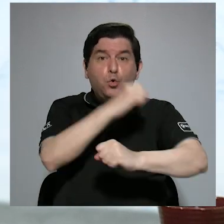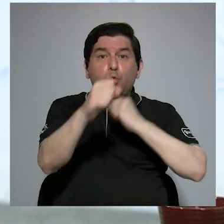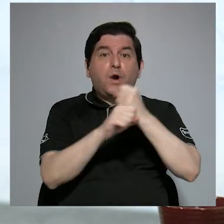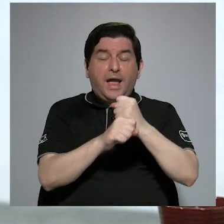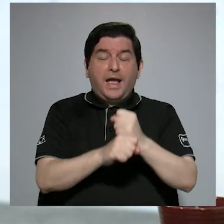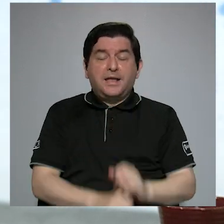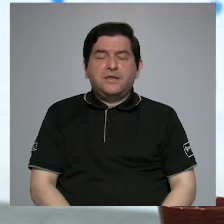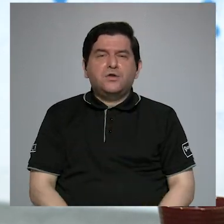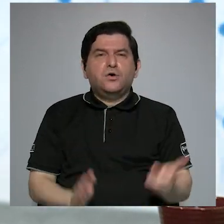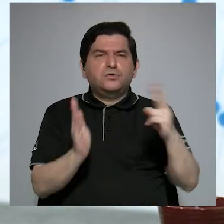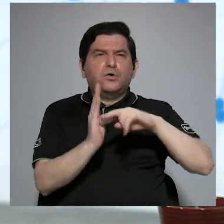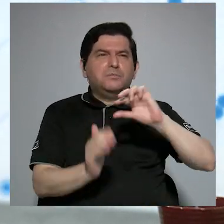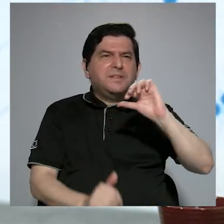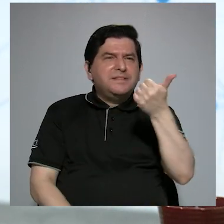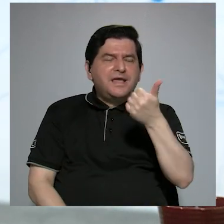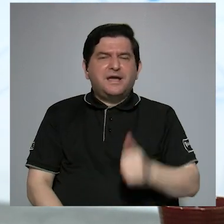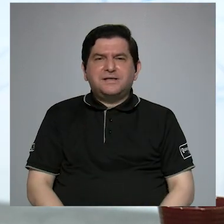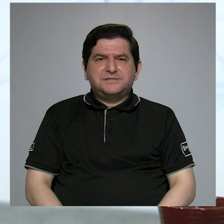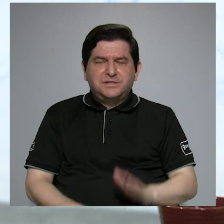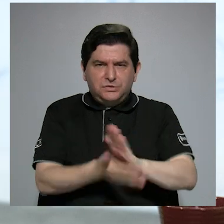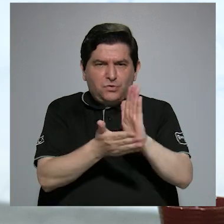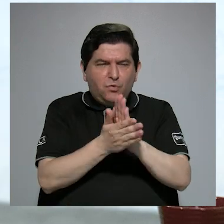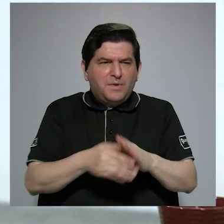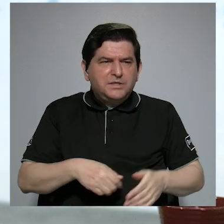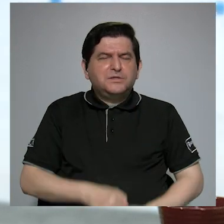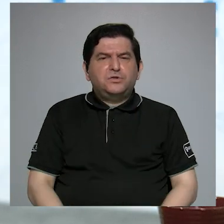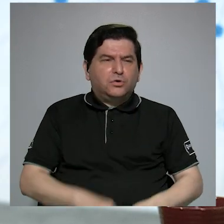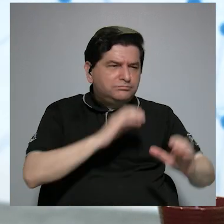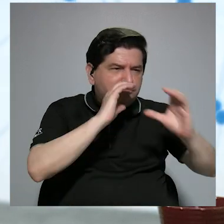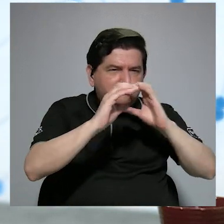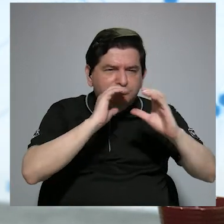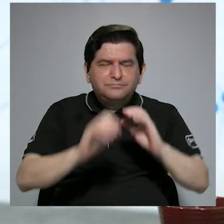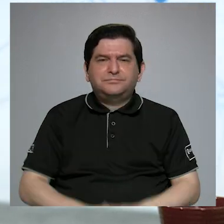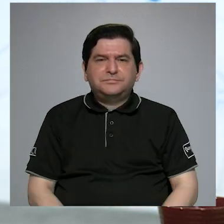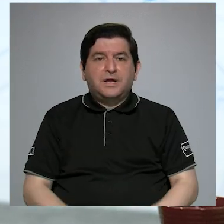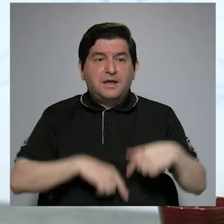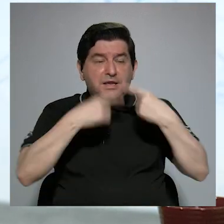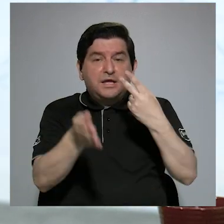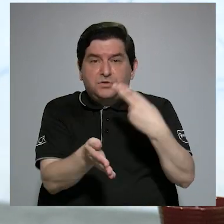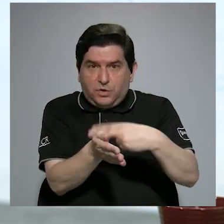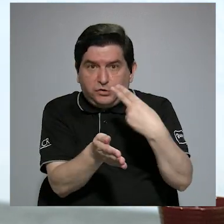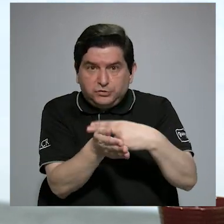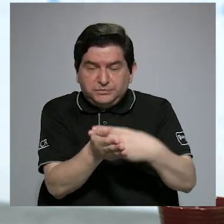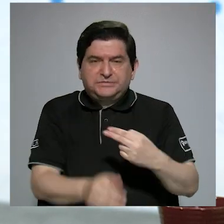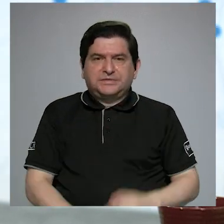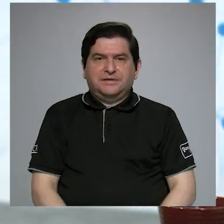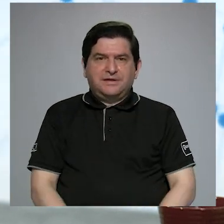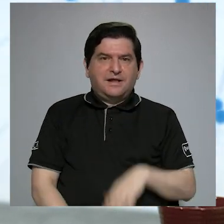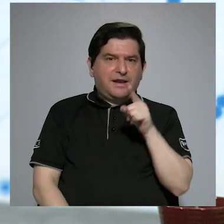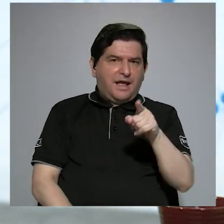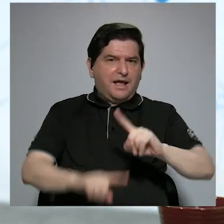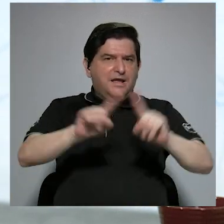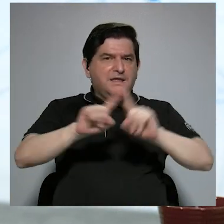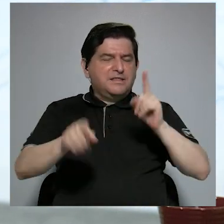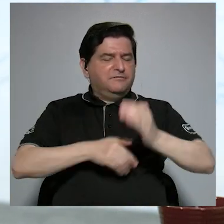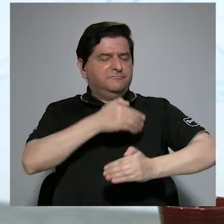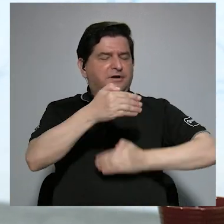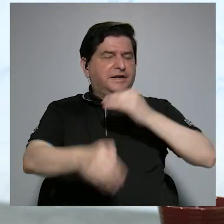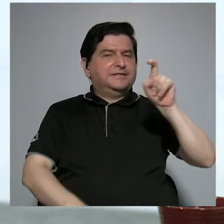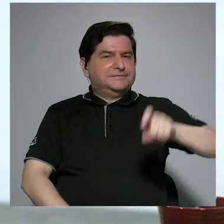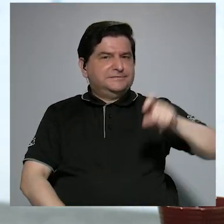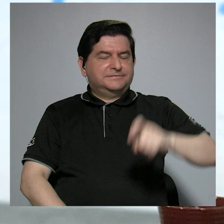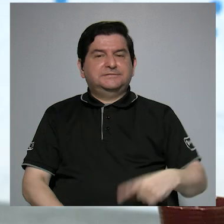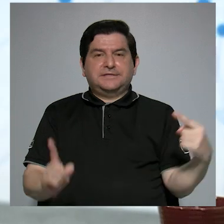año, empezamos en el 2010 a socializar el documento, a acercarnos al hospital. Obviamente ahí fue como en diferentes